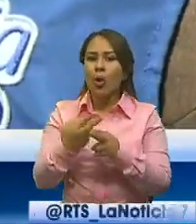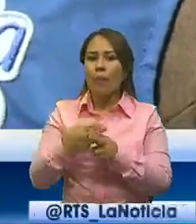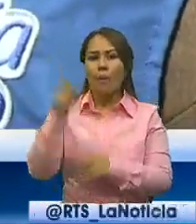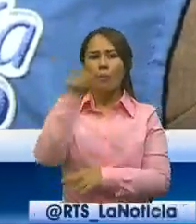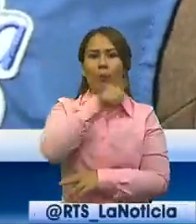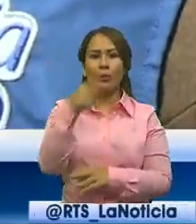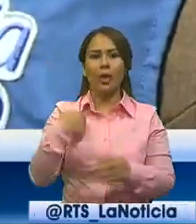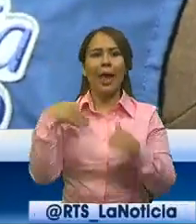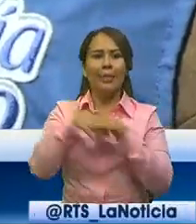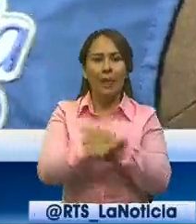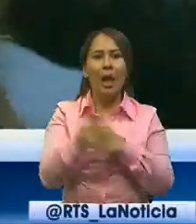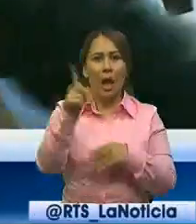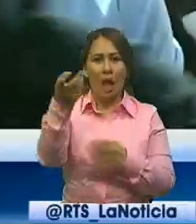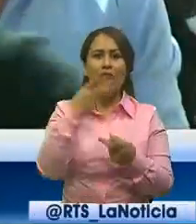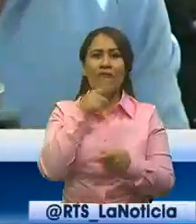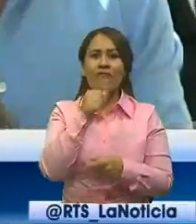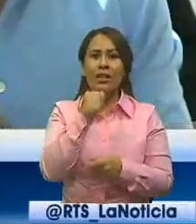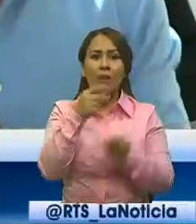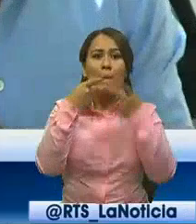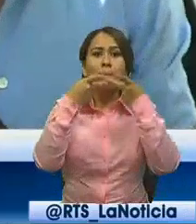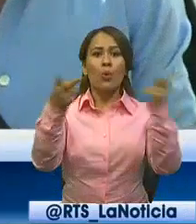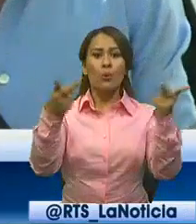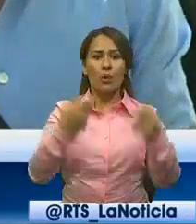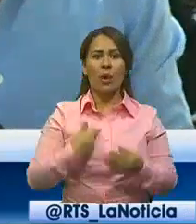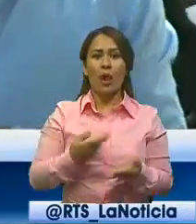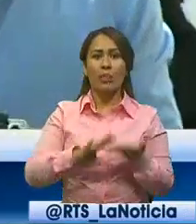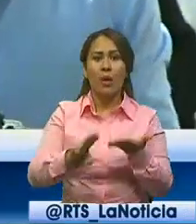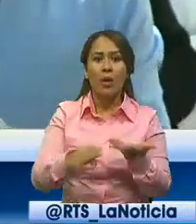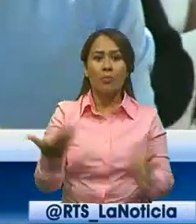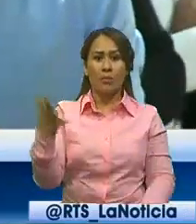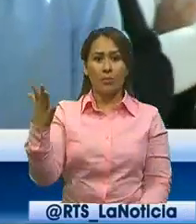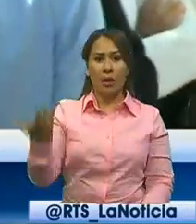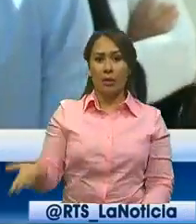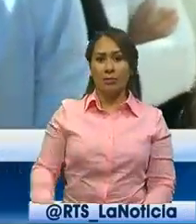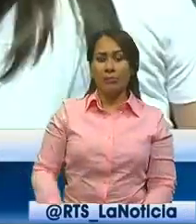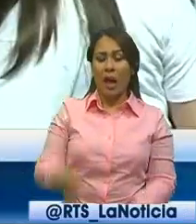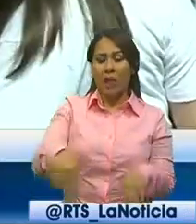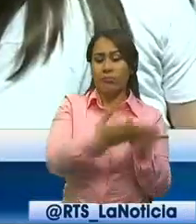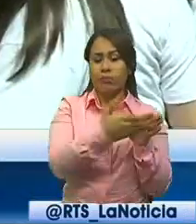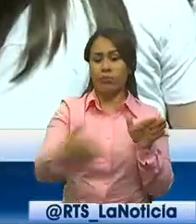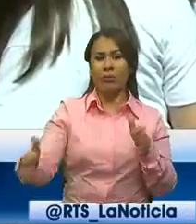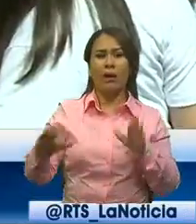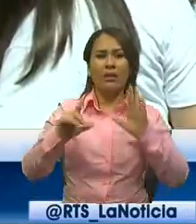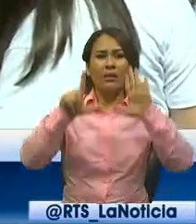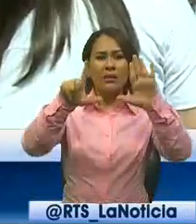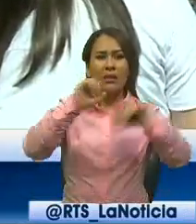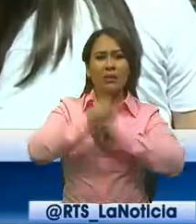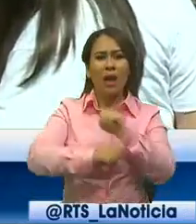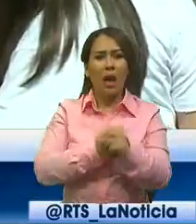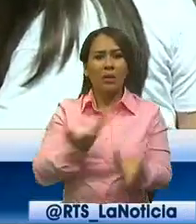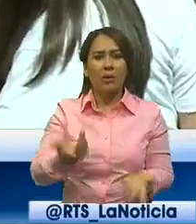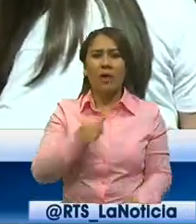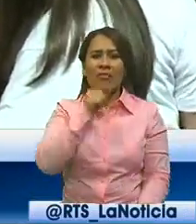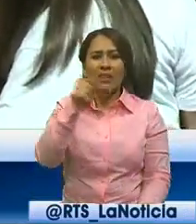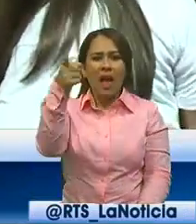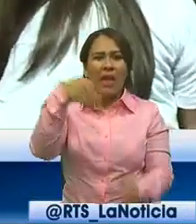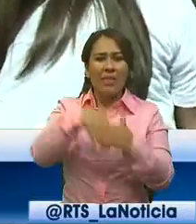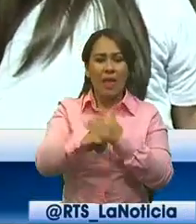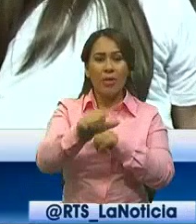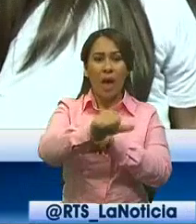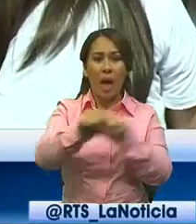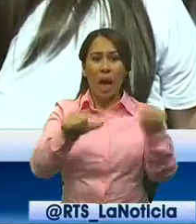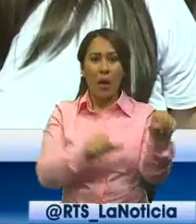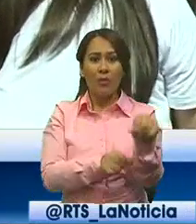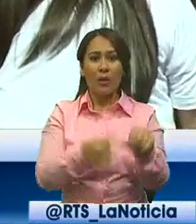tiene que dar disculpas públicas. Los testimonios que ha recogido la Fiscalía hasta el momento señalan que las agresiones ocurrían dentro del aula. El